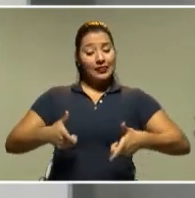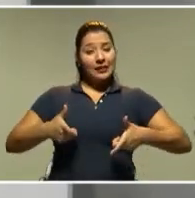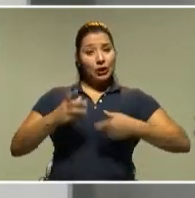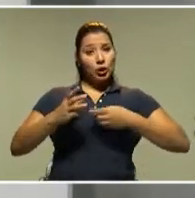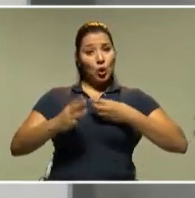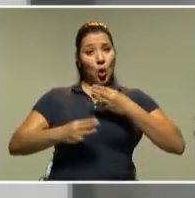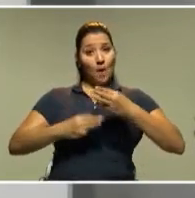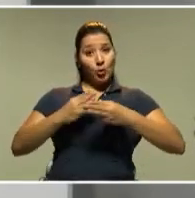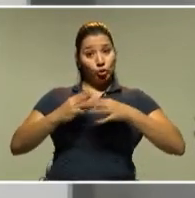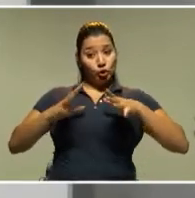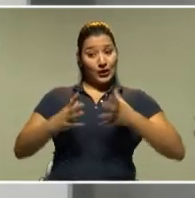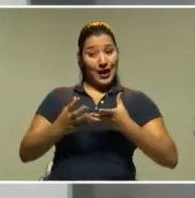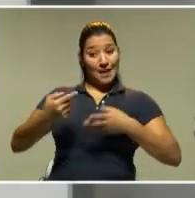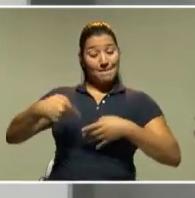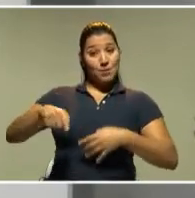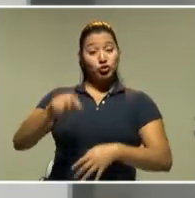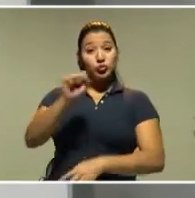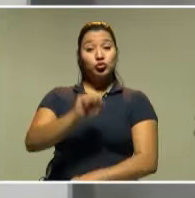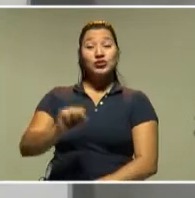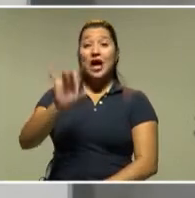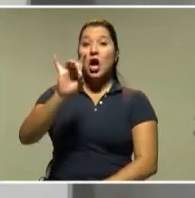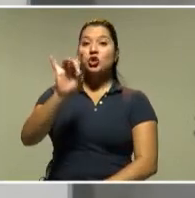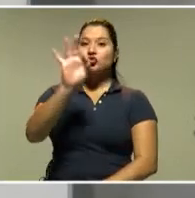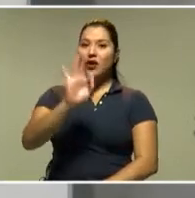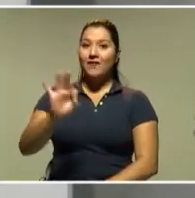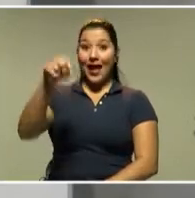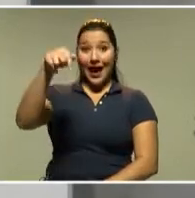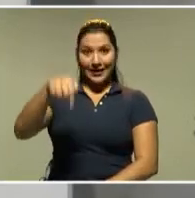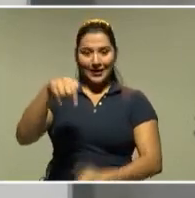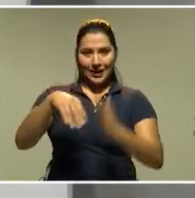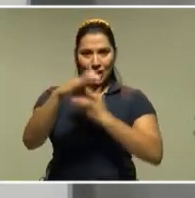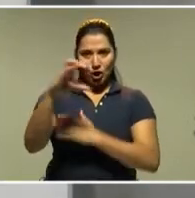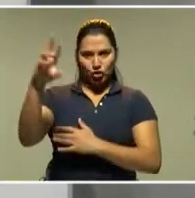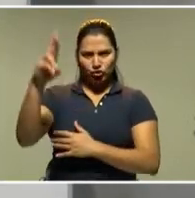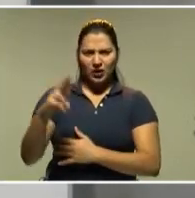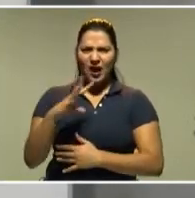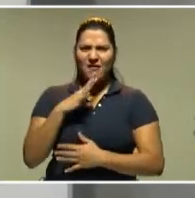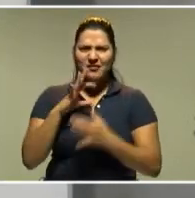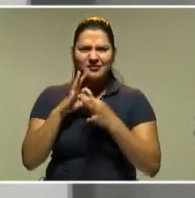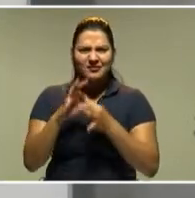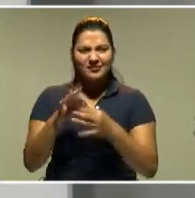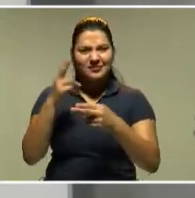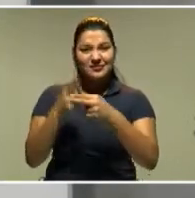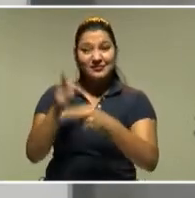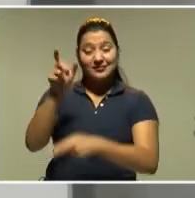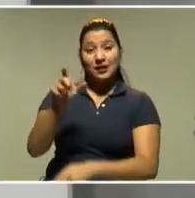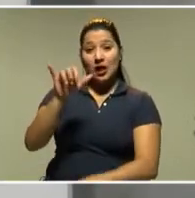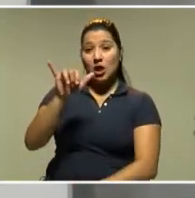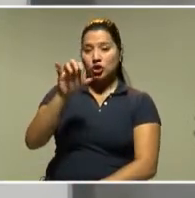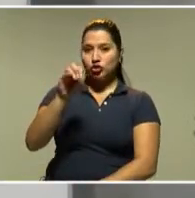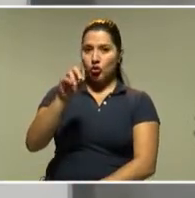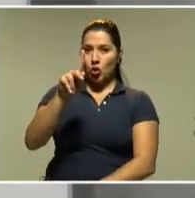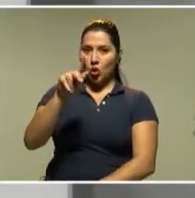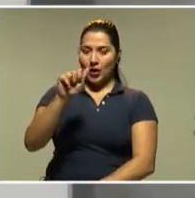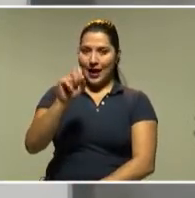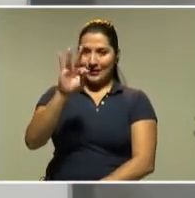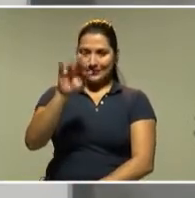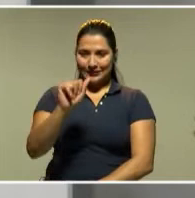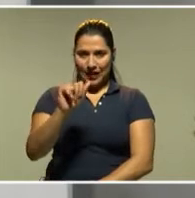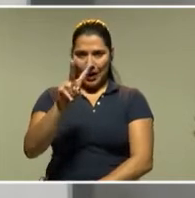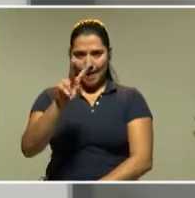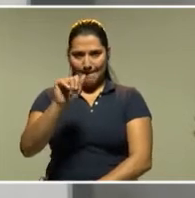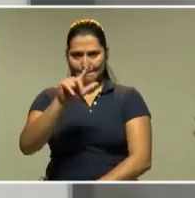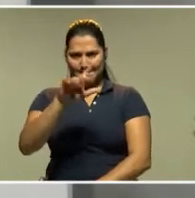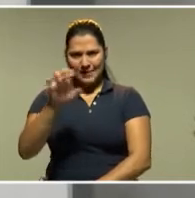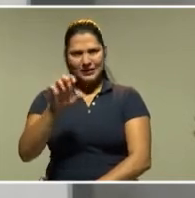próximo sábado 8 de febrero aquí en nuestro país. Hablamos de Yocasta Valle. Ella ha venido infinidad de veces y la verdad es que